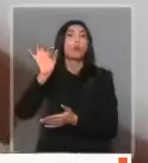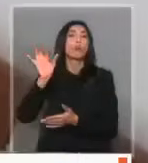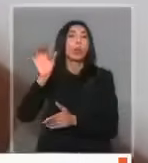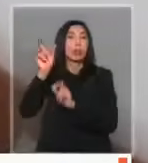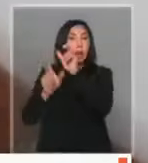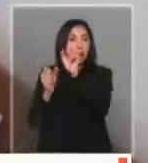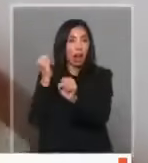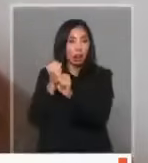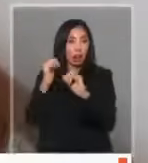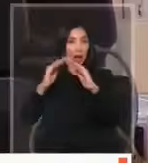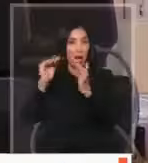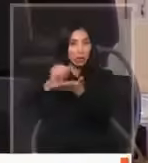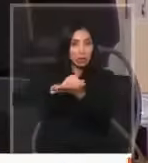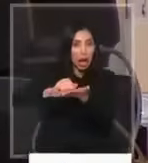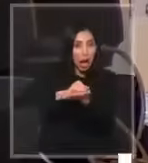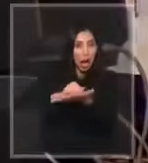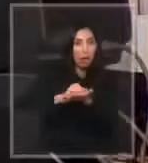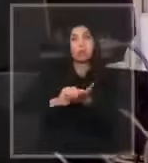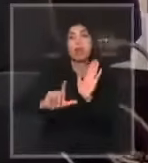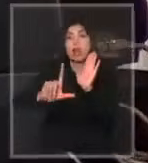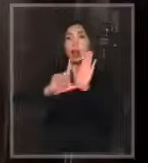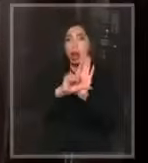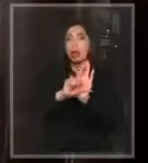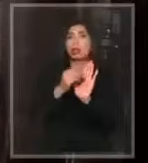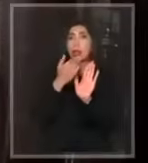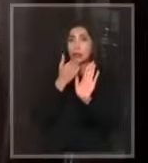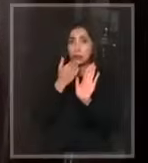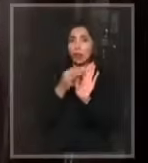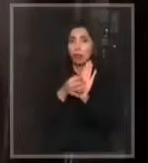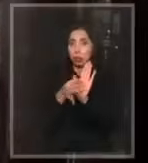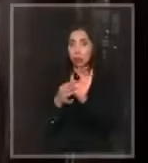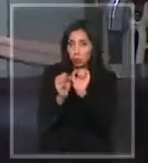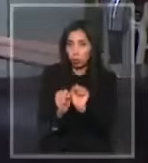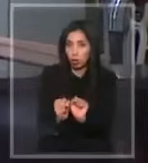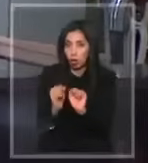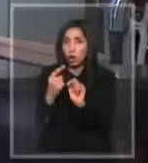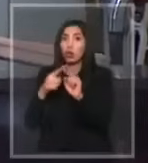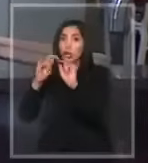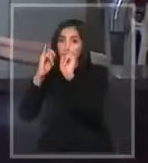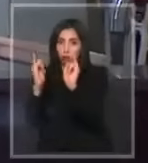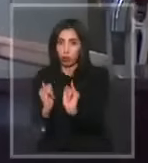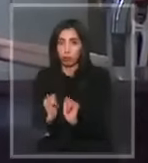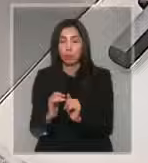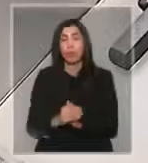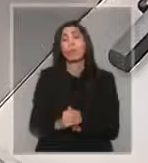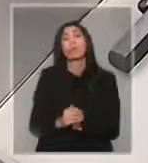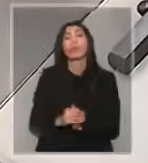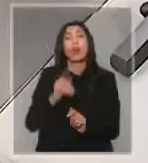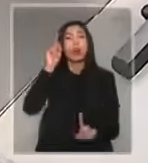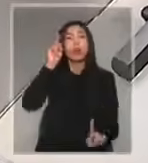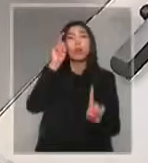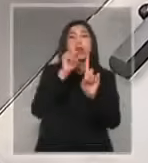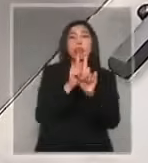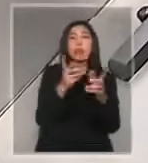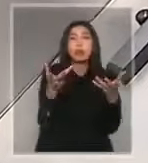ley especifica la forma de aplicar esta rebaja en su horario laboral. Recuerde que la iniciativa busca disminuir en un plazo